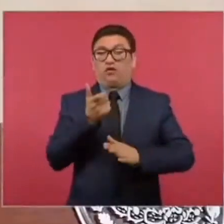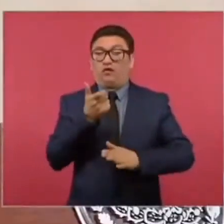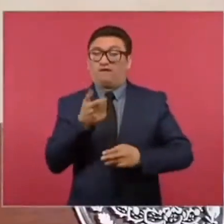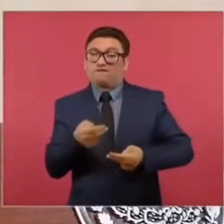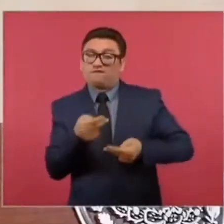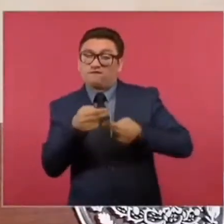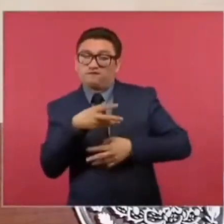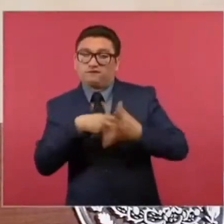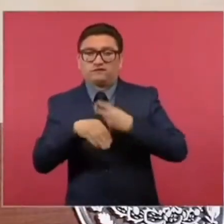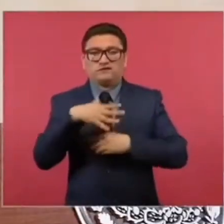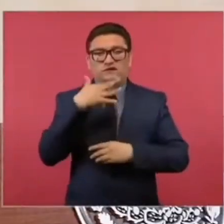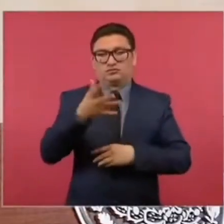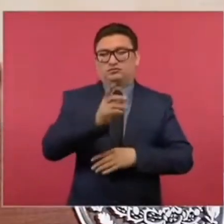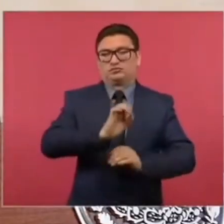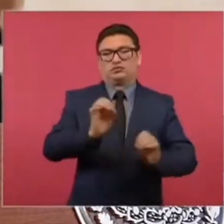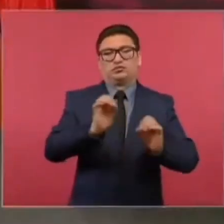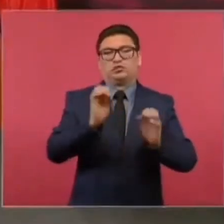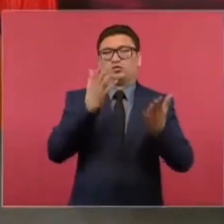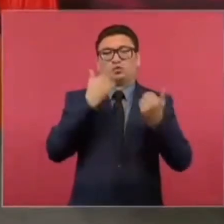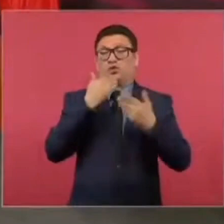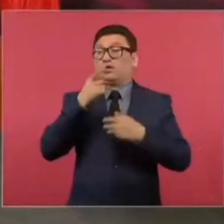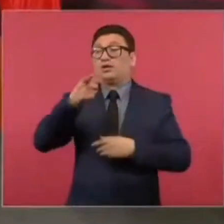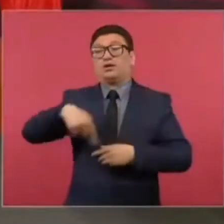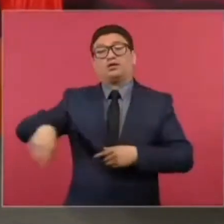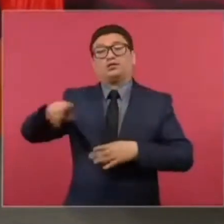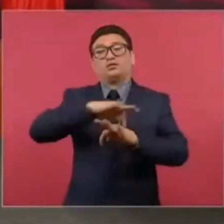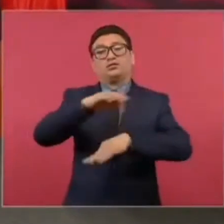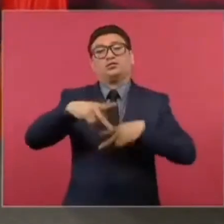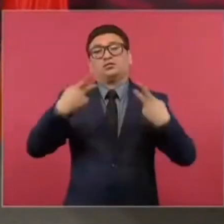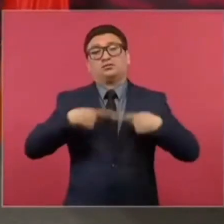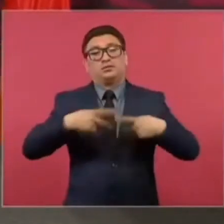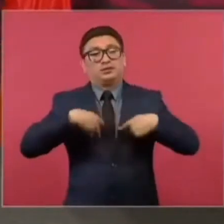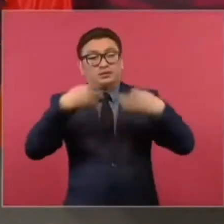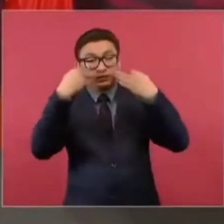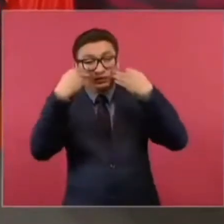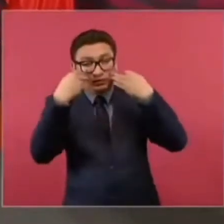ganancias, no hay corrupción. Todo eso lo ve la gente, los trabajadores